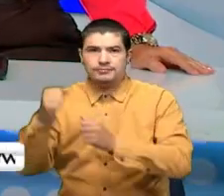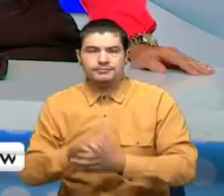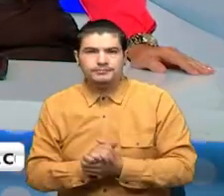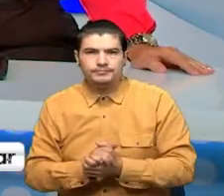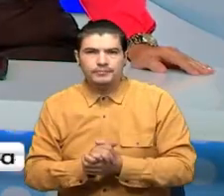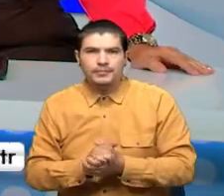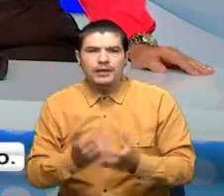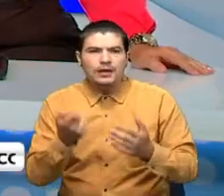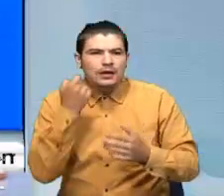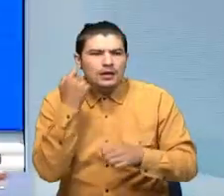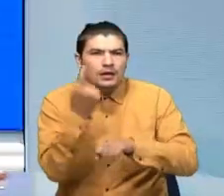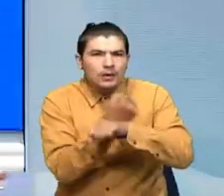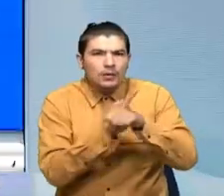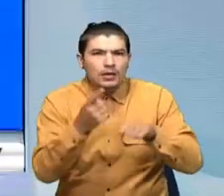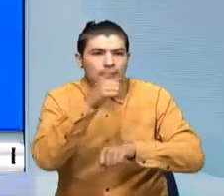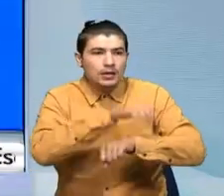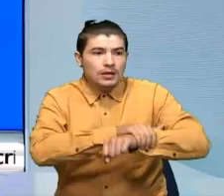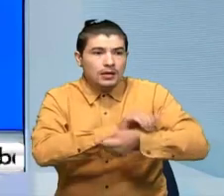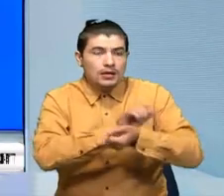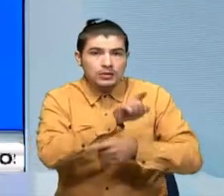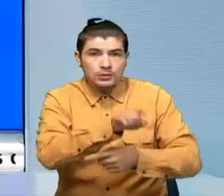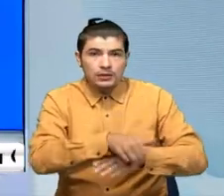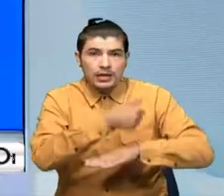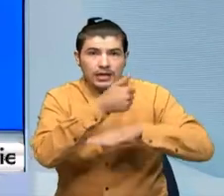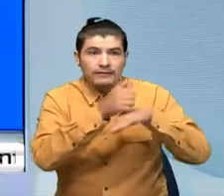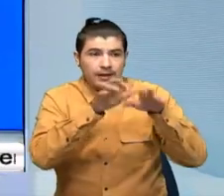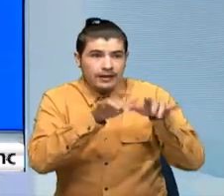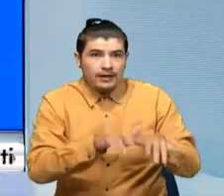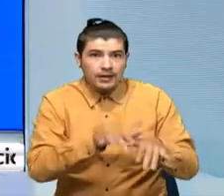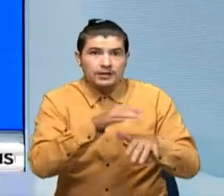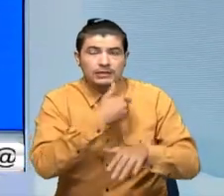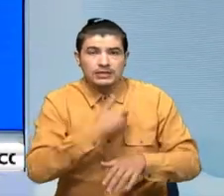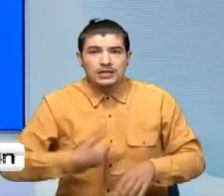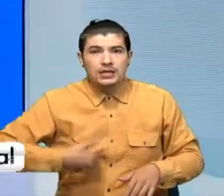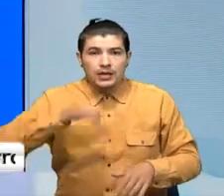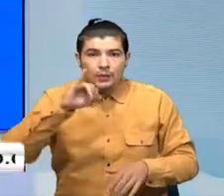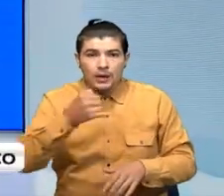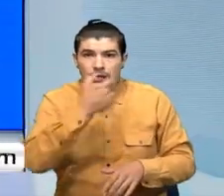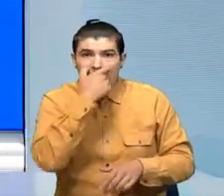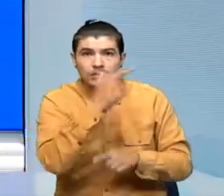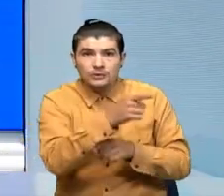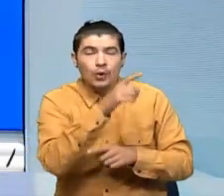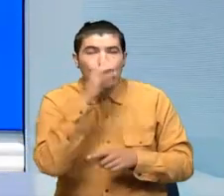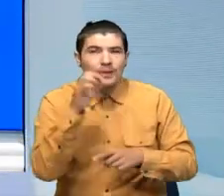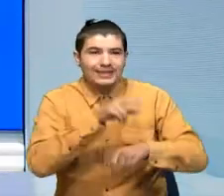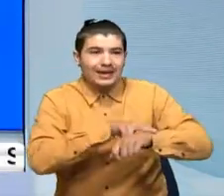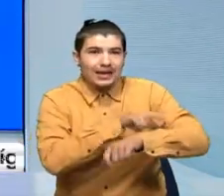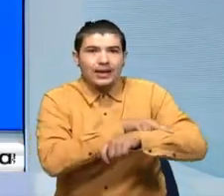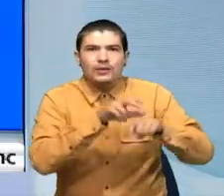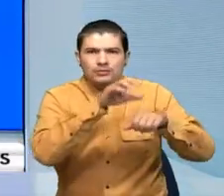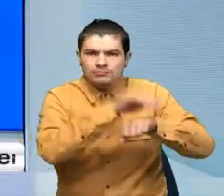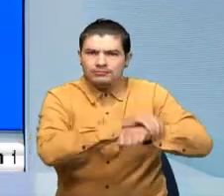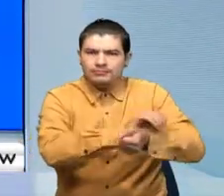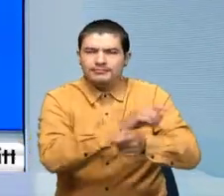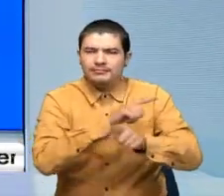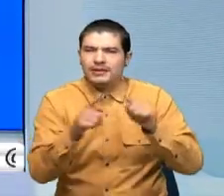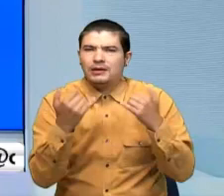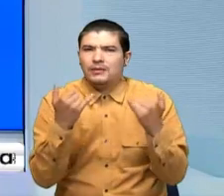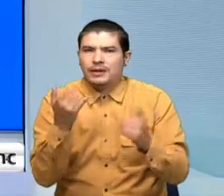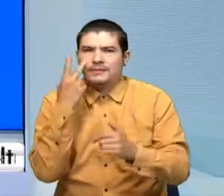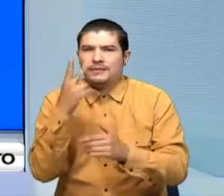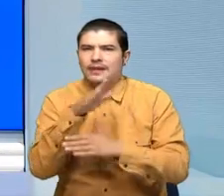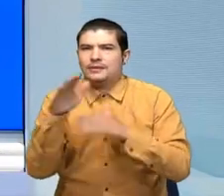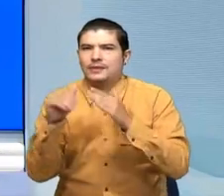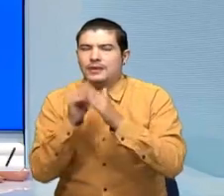y televidente, se conoció de la detención del jefe de despacho del presidente interino Juan Guaidó, pero a esta hora Samir Castillo nos entrega detalles de